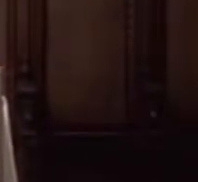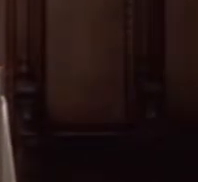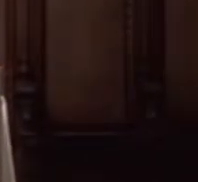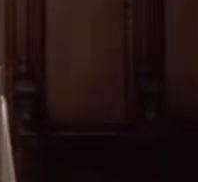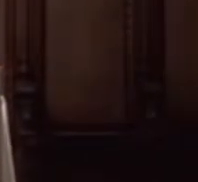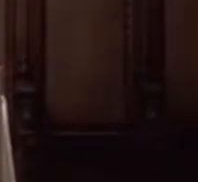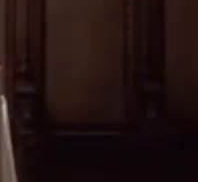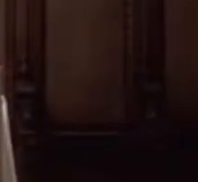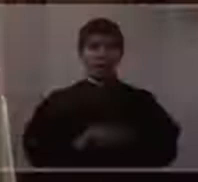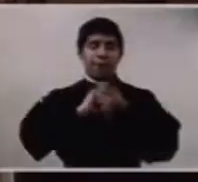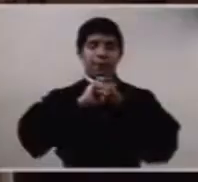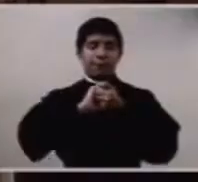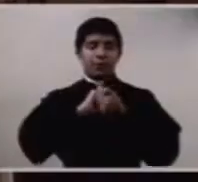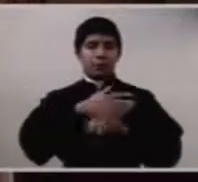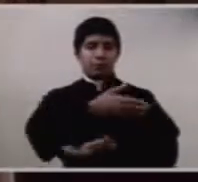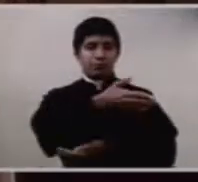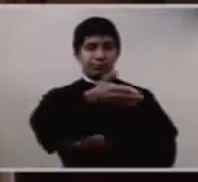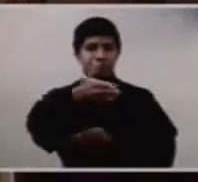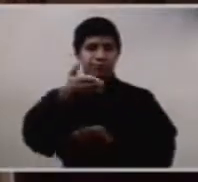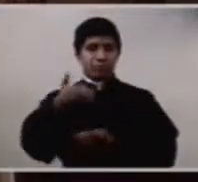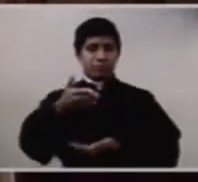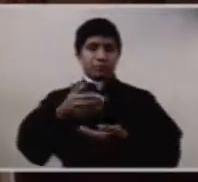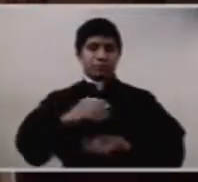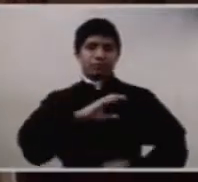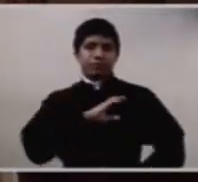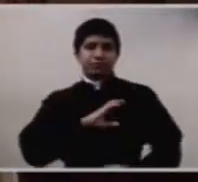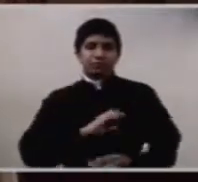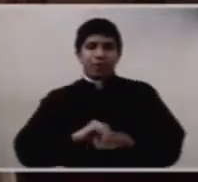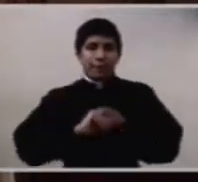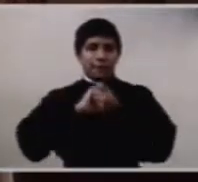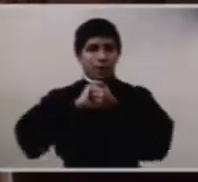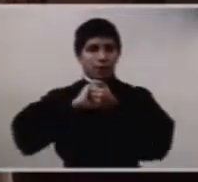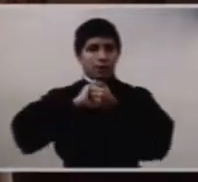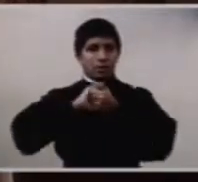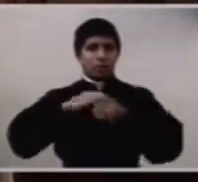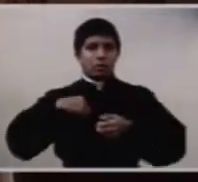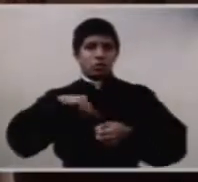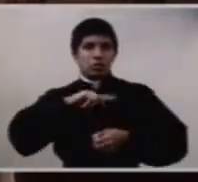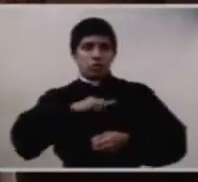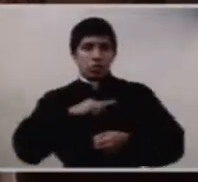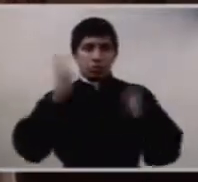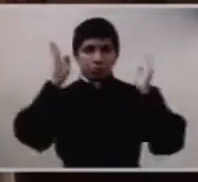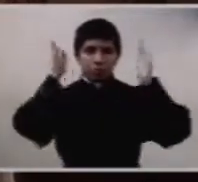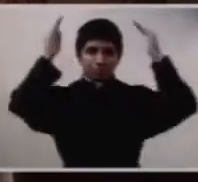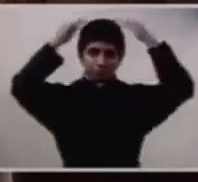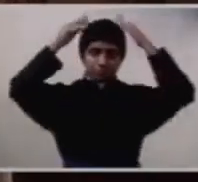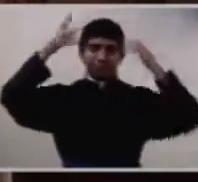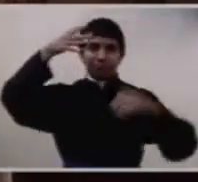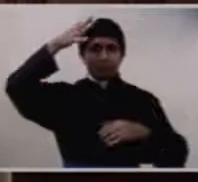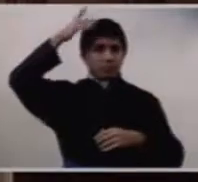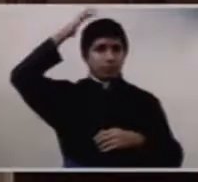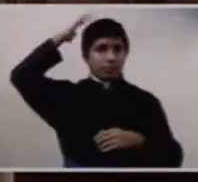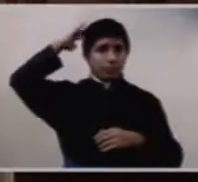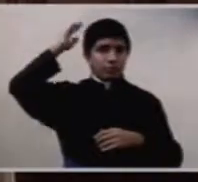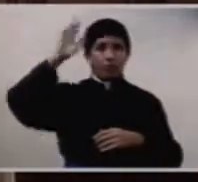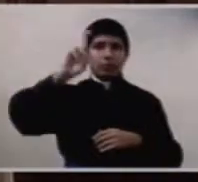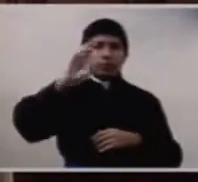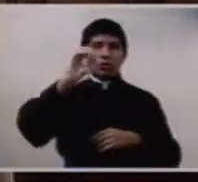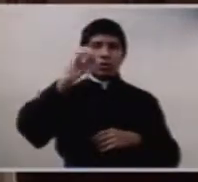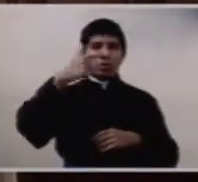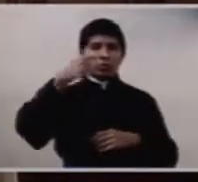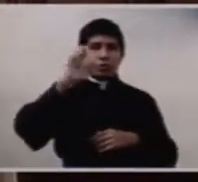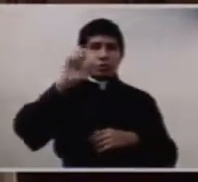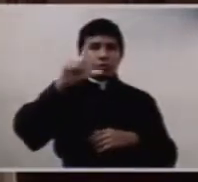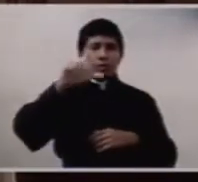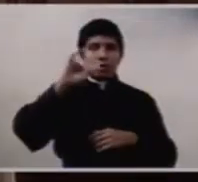reciban todos ustedes un cariñoso saludo de nuestro señor arzobispo, que no nos puede